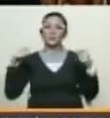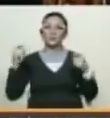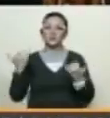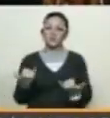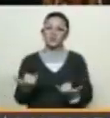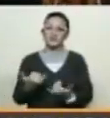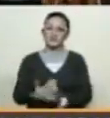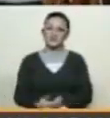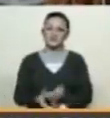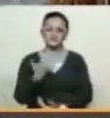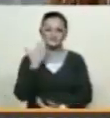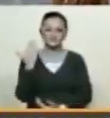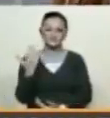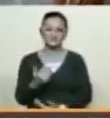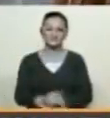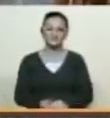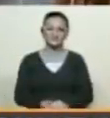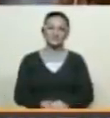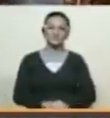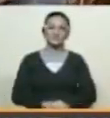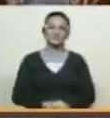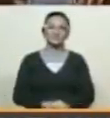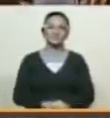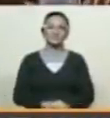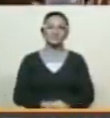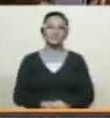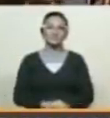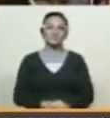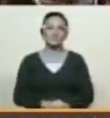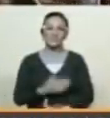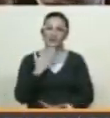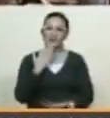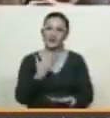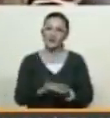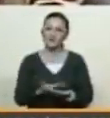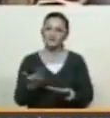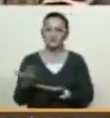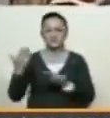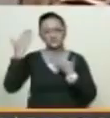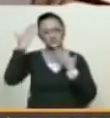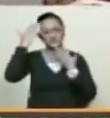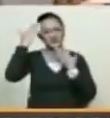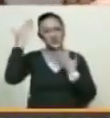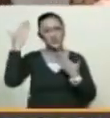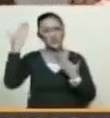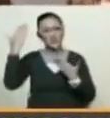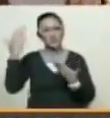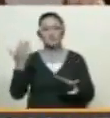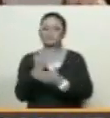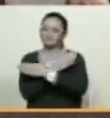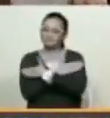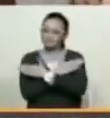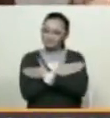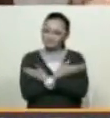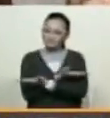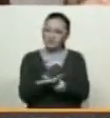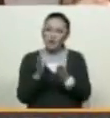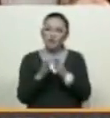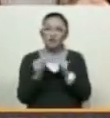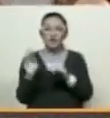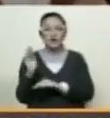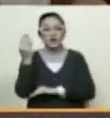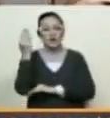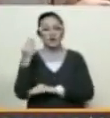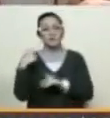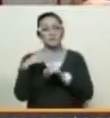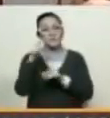estado. Adelante, ministra. Gracias, gobernadora. Un saludo y felicitaciones a todo el Estado Lara y a todo